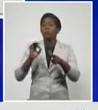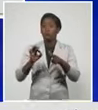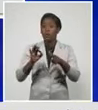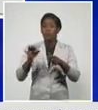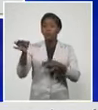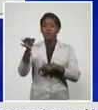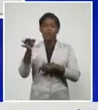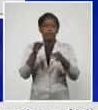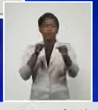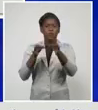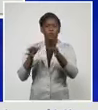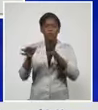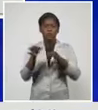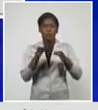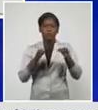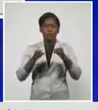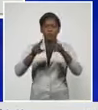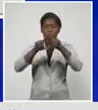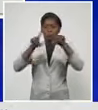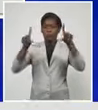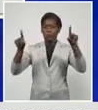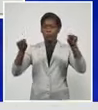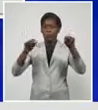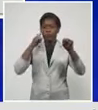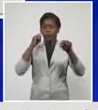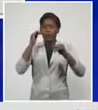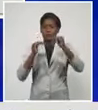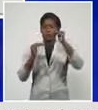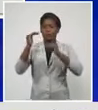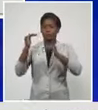país. Ahí lo tienen ustedes gráficamente,